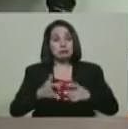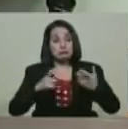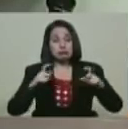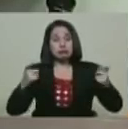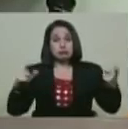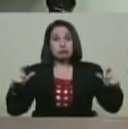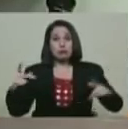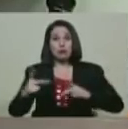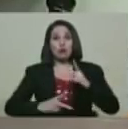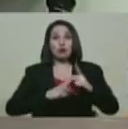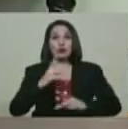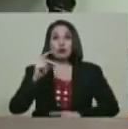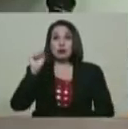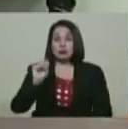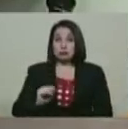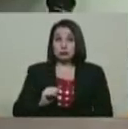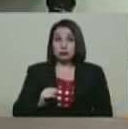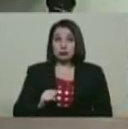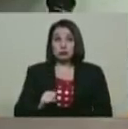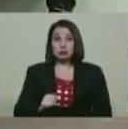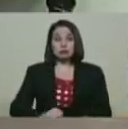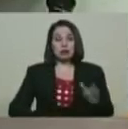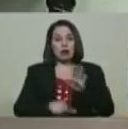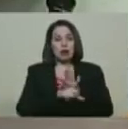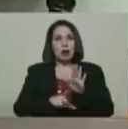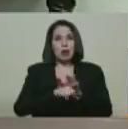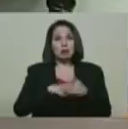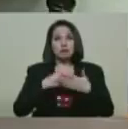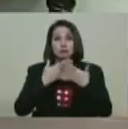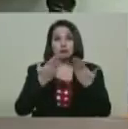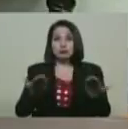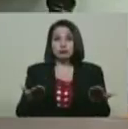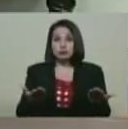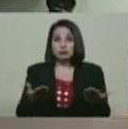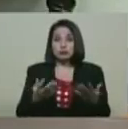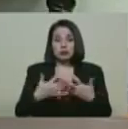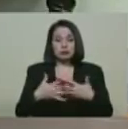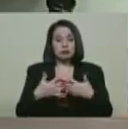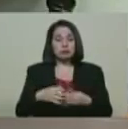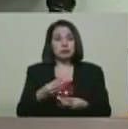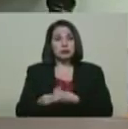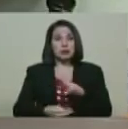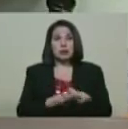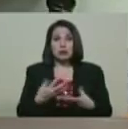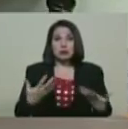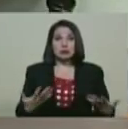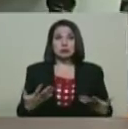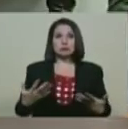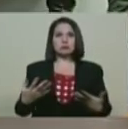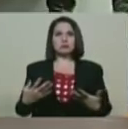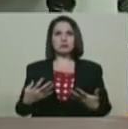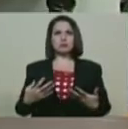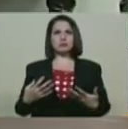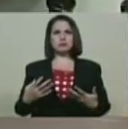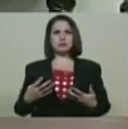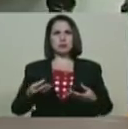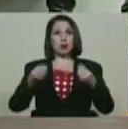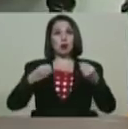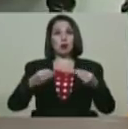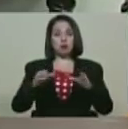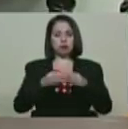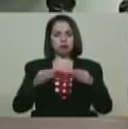corporación productiva del sur. Tenemos que rendirle cuenta a nuestro país de su instalación y los planes que tiene el conglomerado del